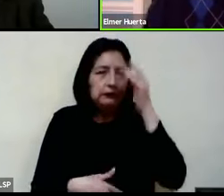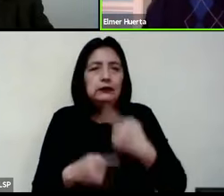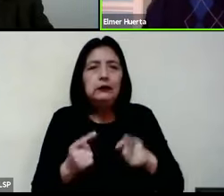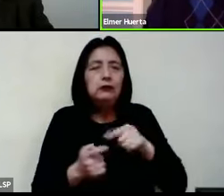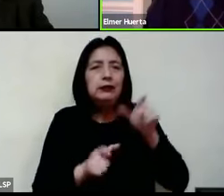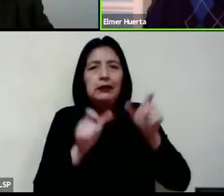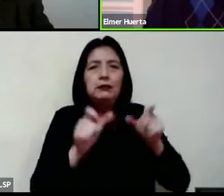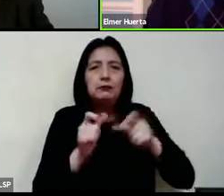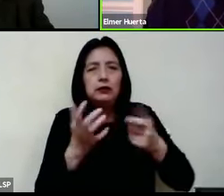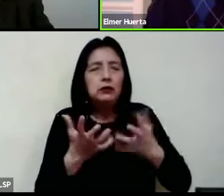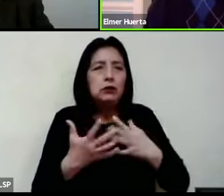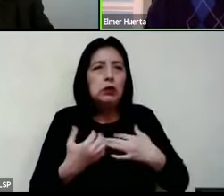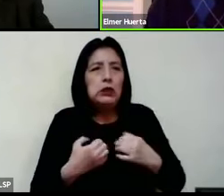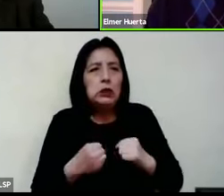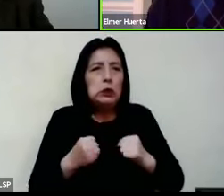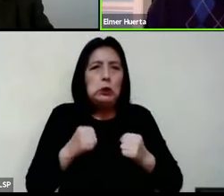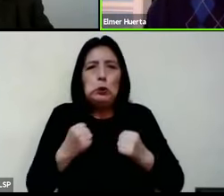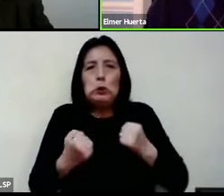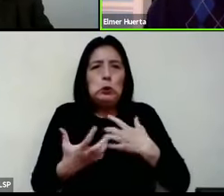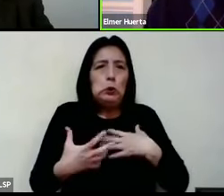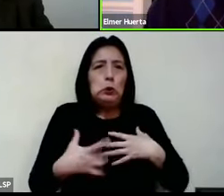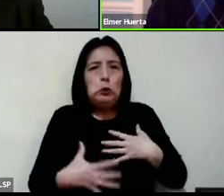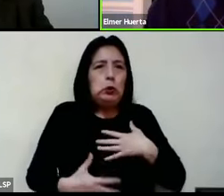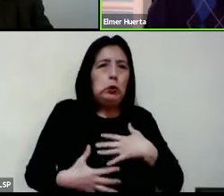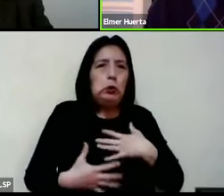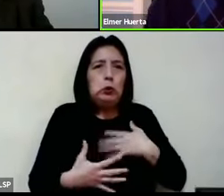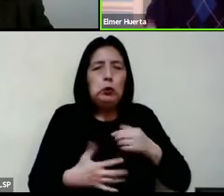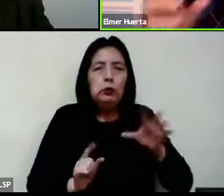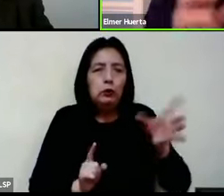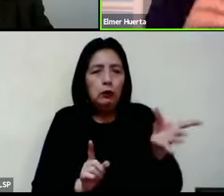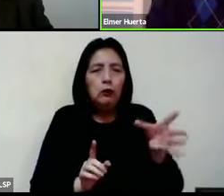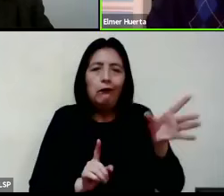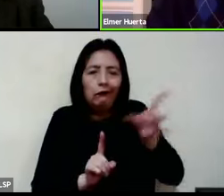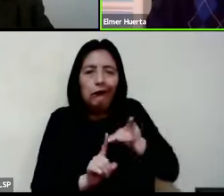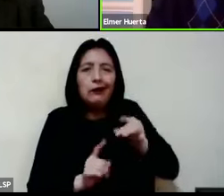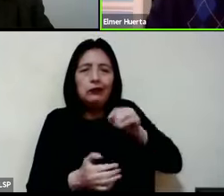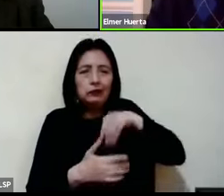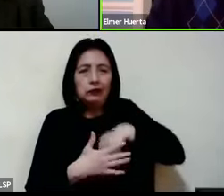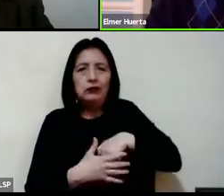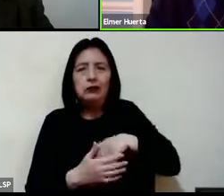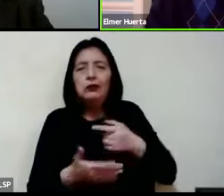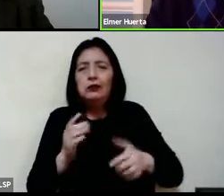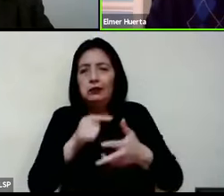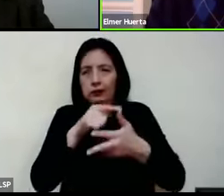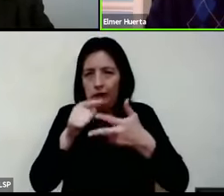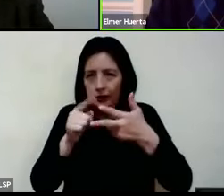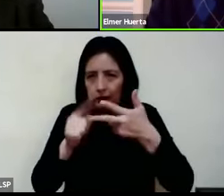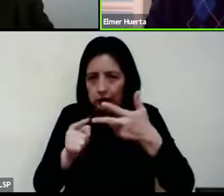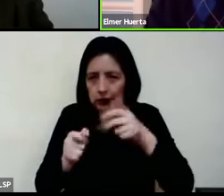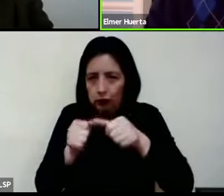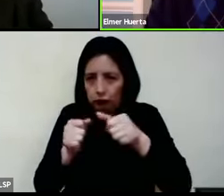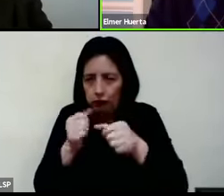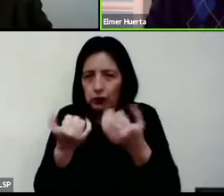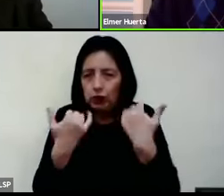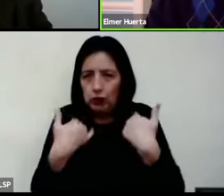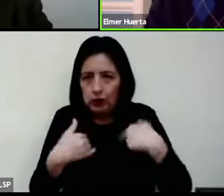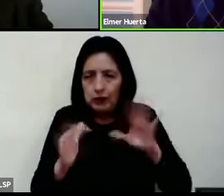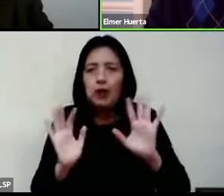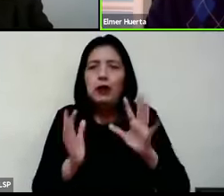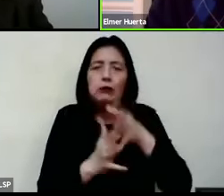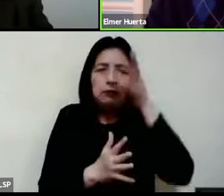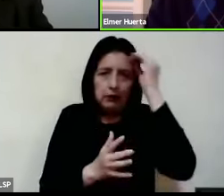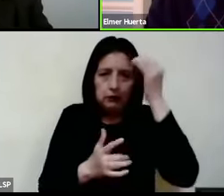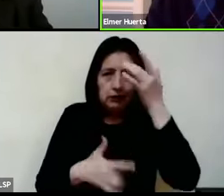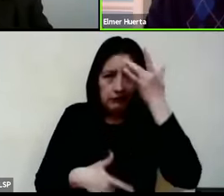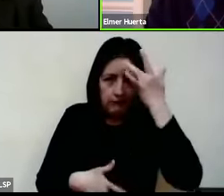que provoca el infectarse con este virus. ¿Cuáles son estos tres números que hemos aprendido acerca de la